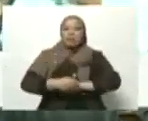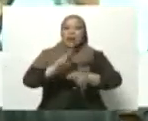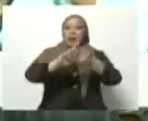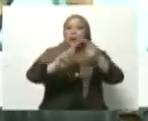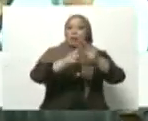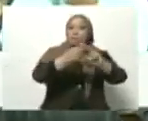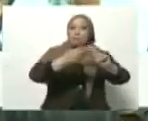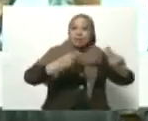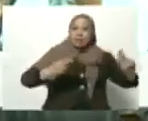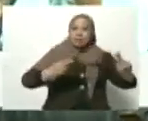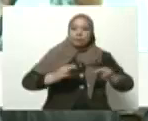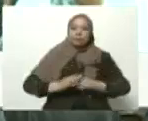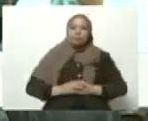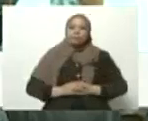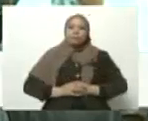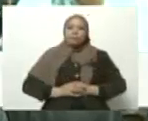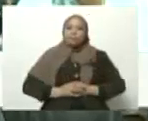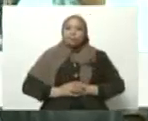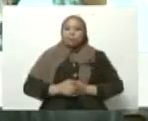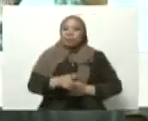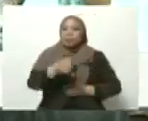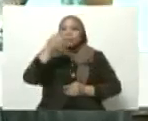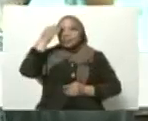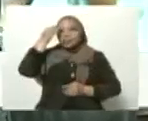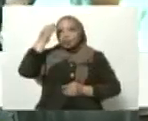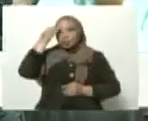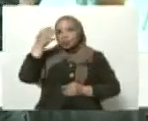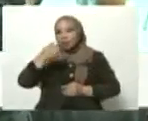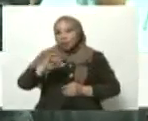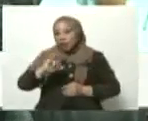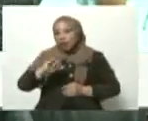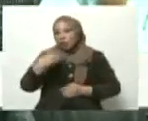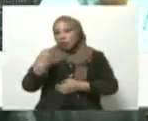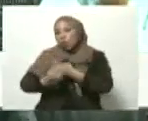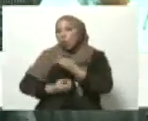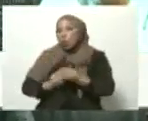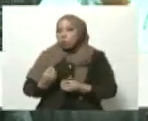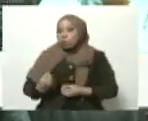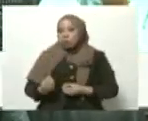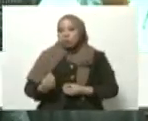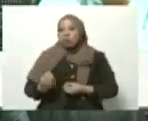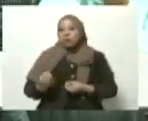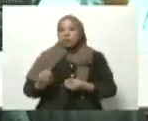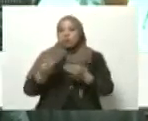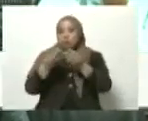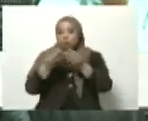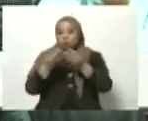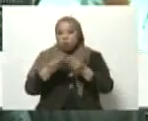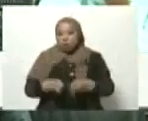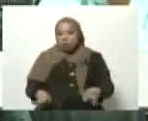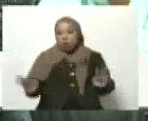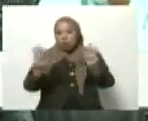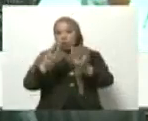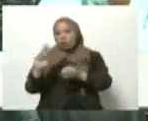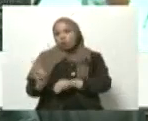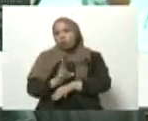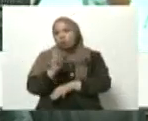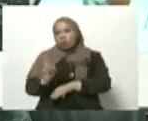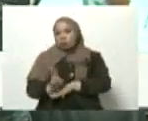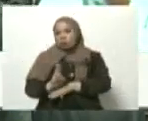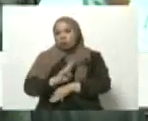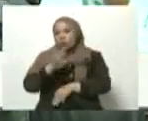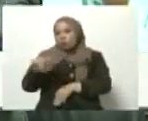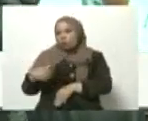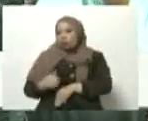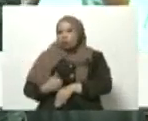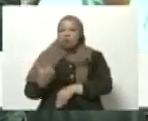yo y sabemos que hay instrumentos importantísimos en el marco de Naciones Unidas que pueden ser utilizados y no son